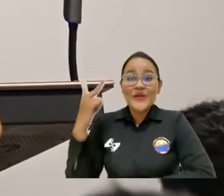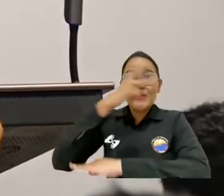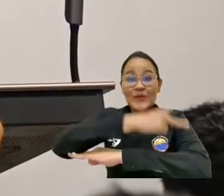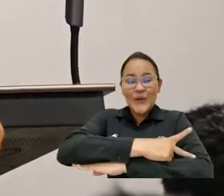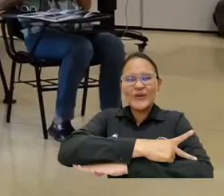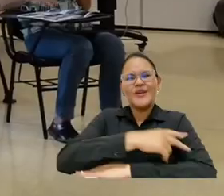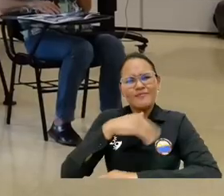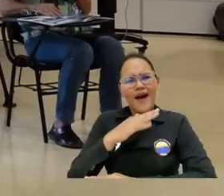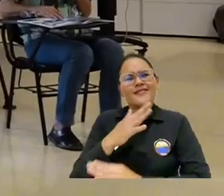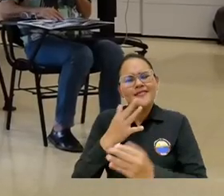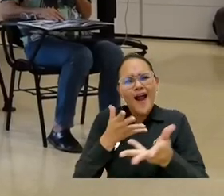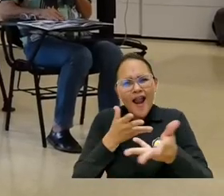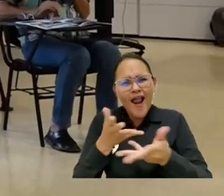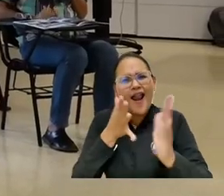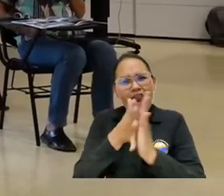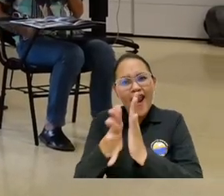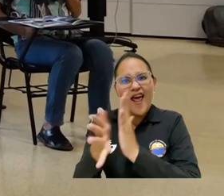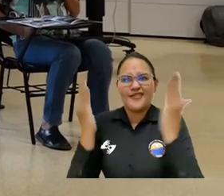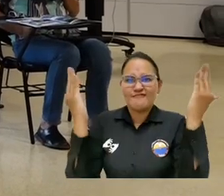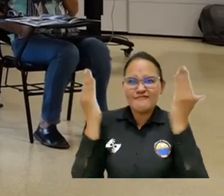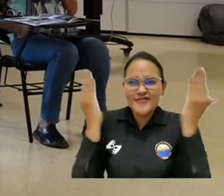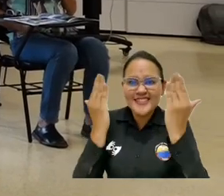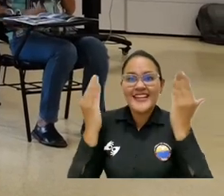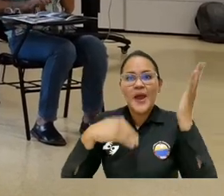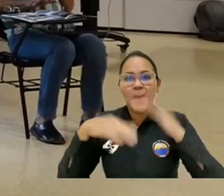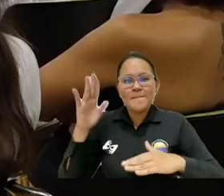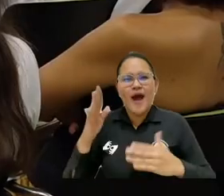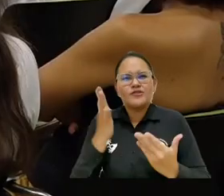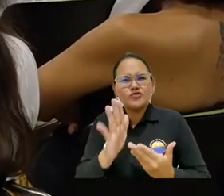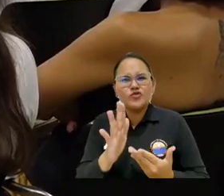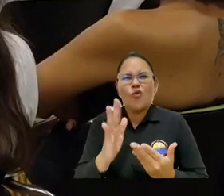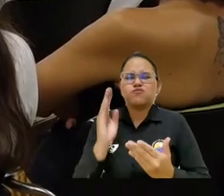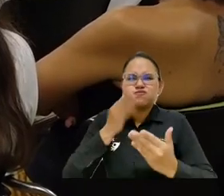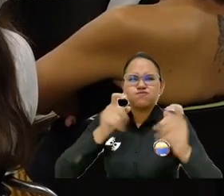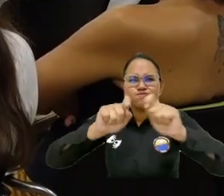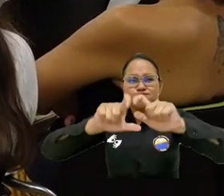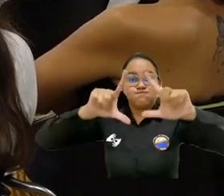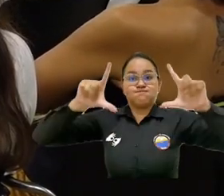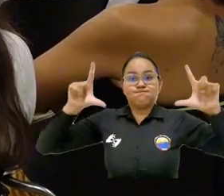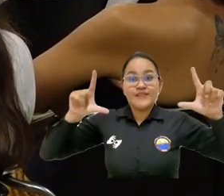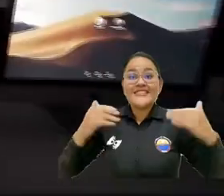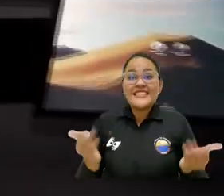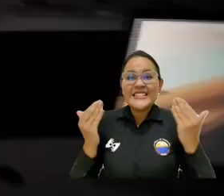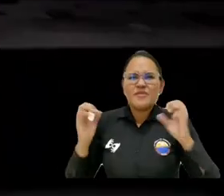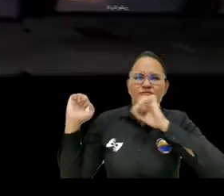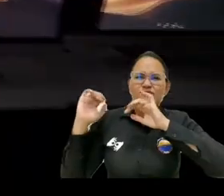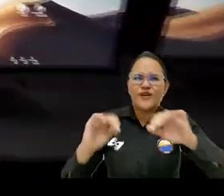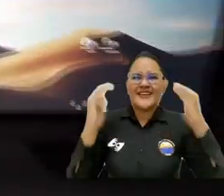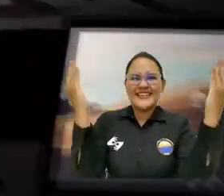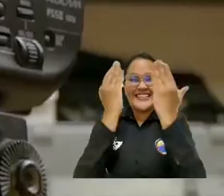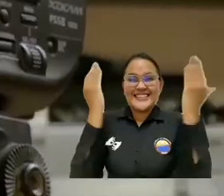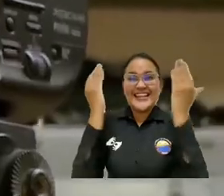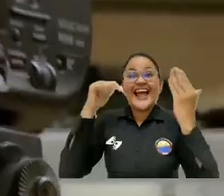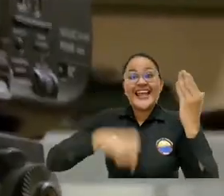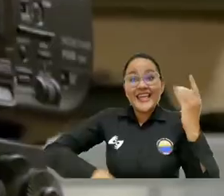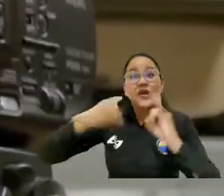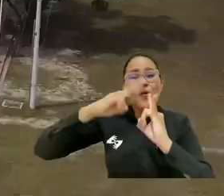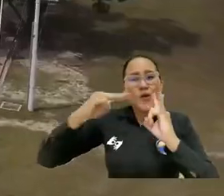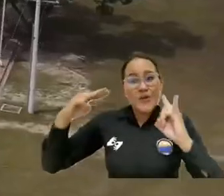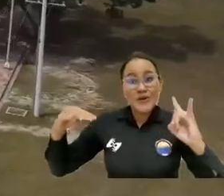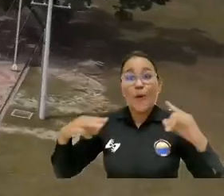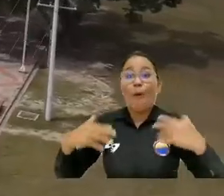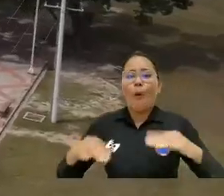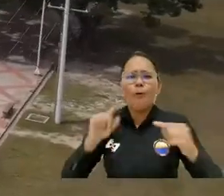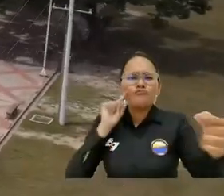Durante 2 días, las narrativas digitales y las plataformas alternativas fueron el eje central del segundo Congreso de Cine y Audiovisuales realizado